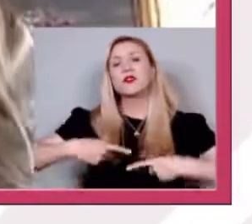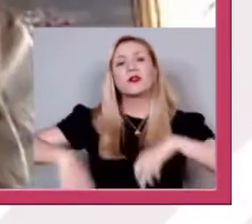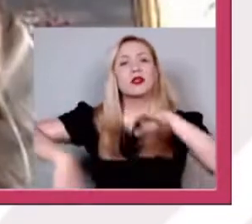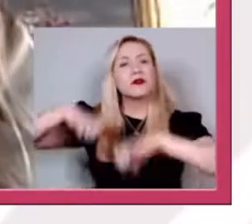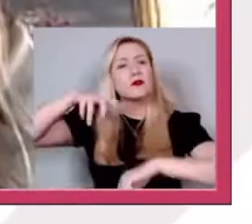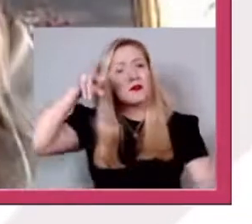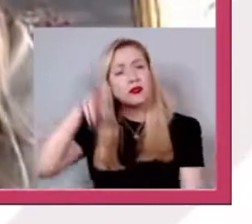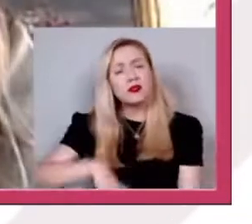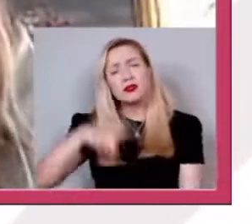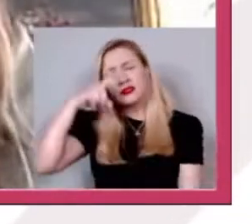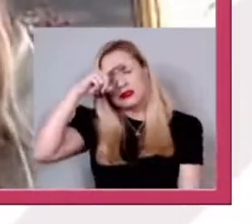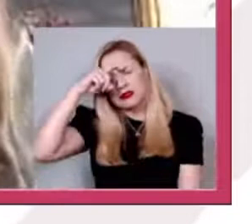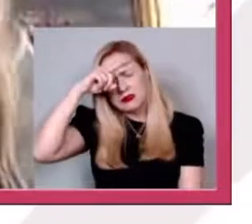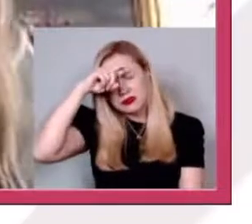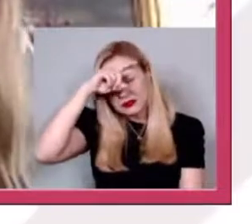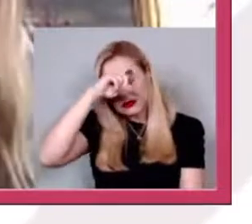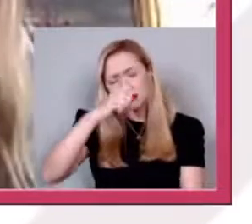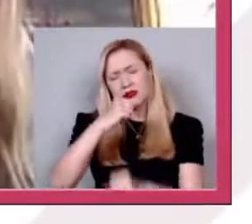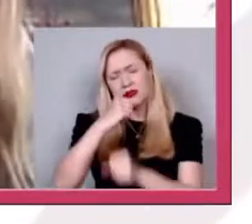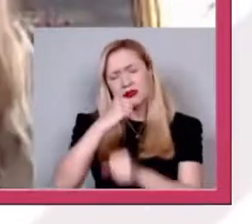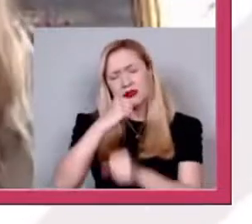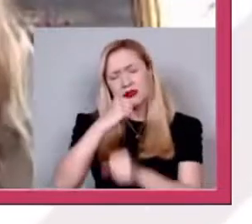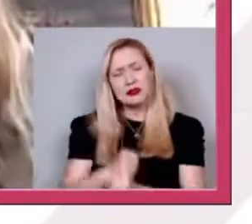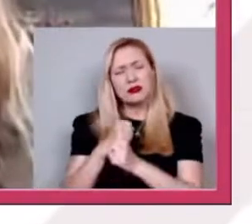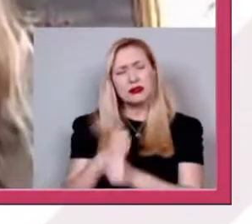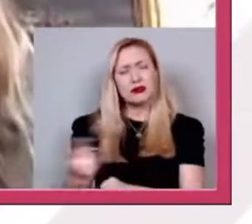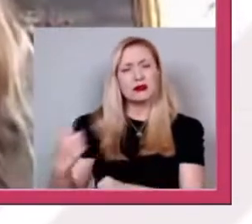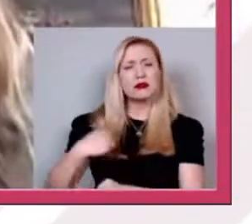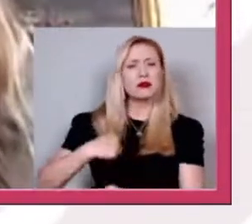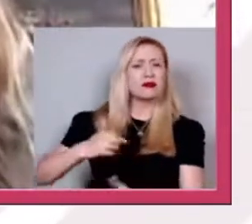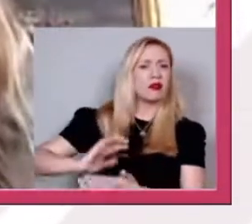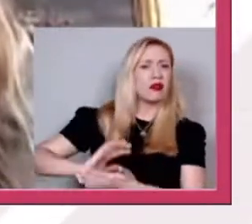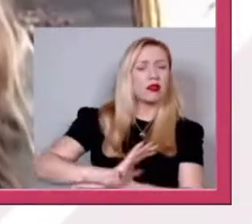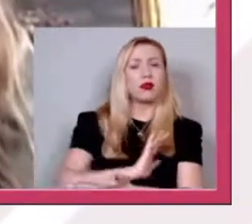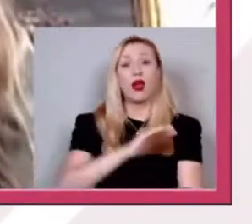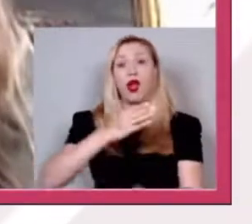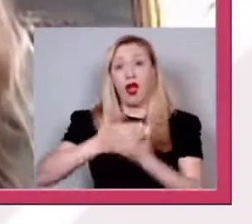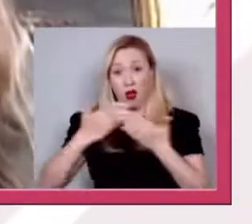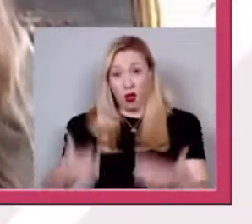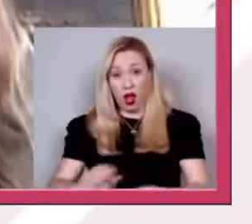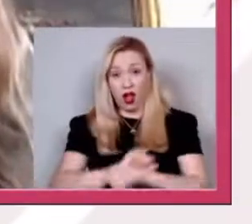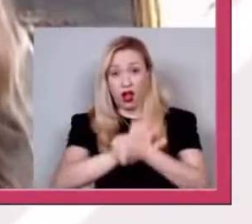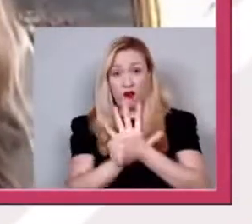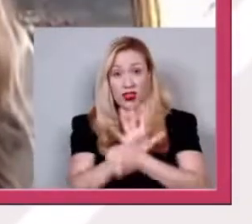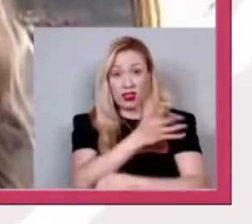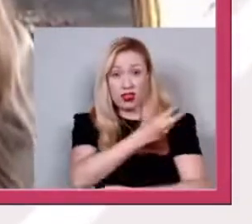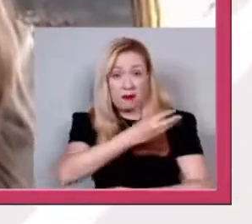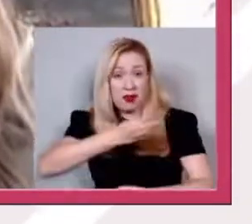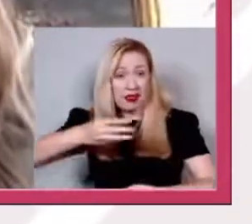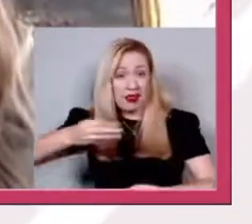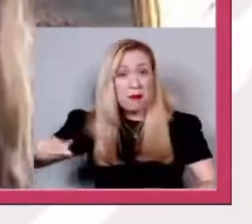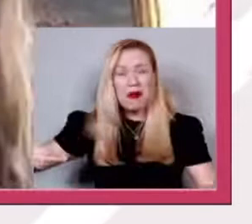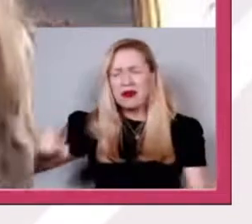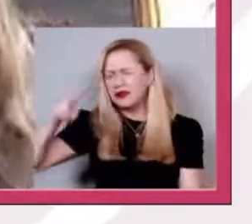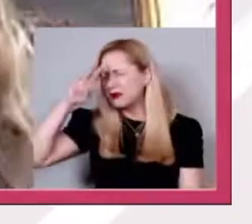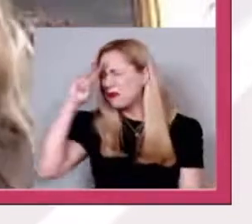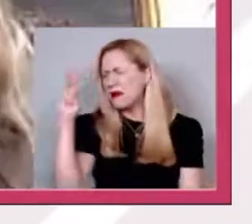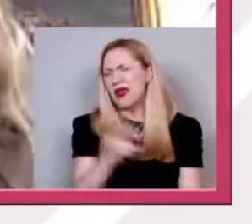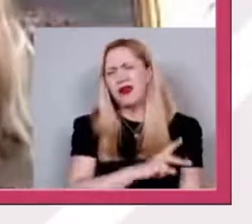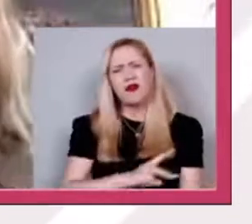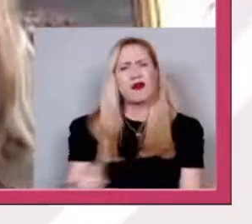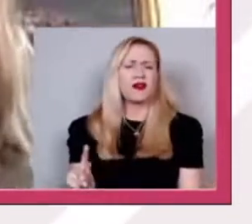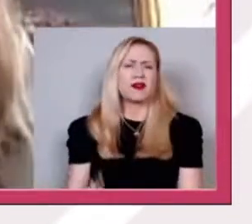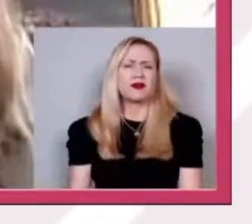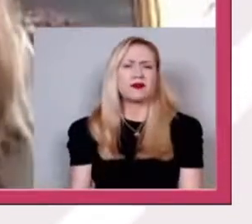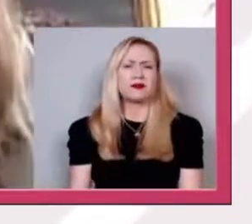la desigualdad estructural, pero a raíz de la pandemia por COVID-19 la situación ha empeorado. Antes de volver a estos